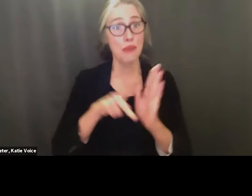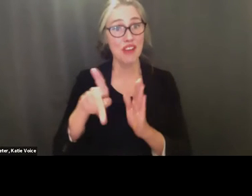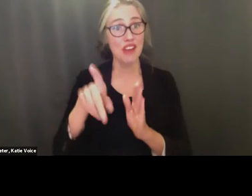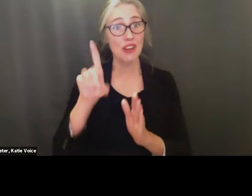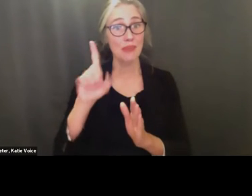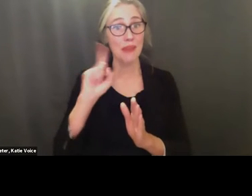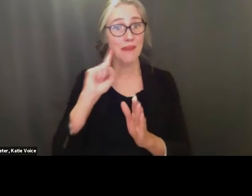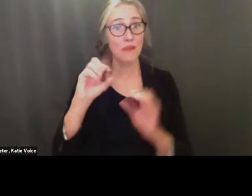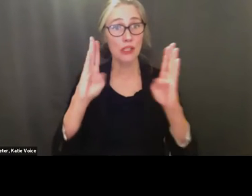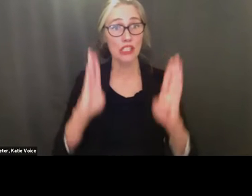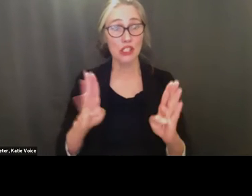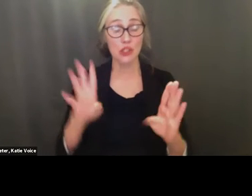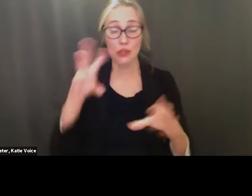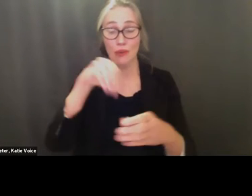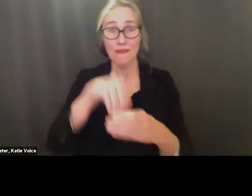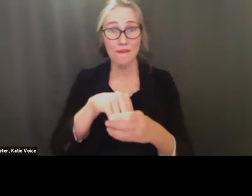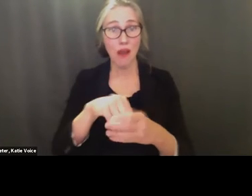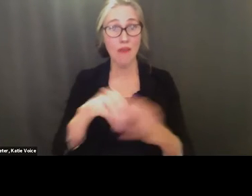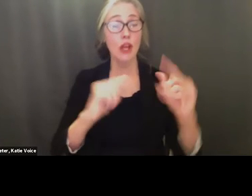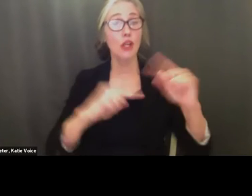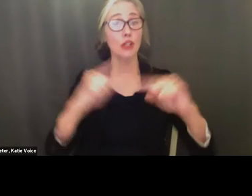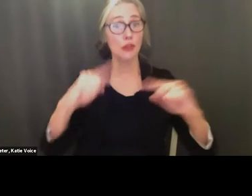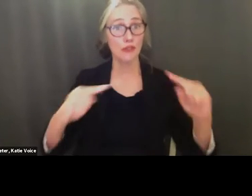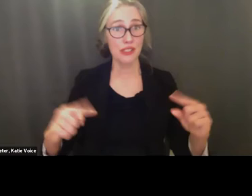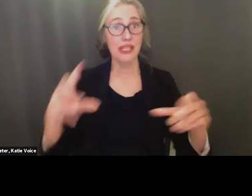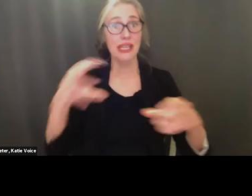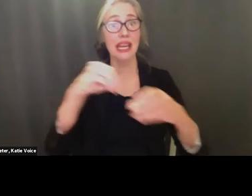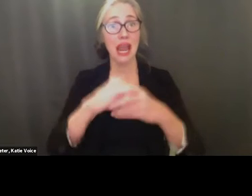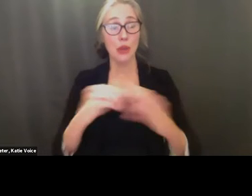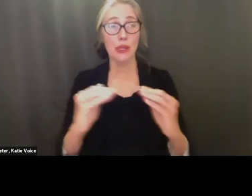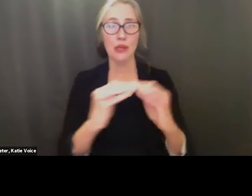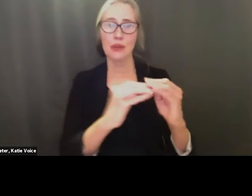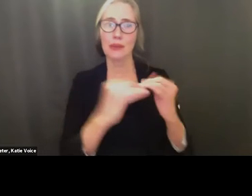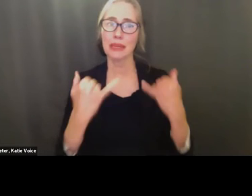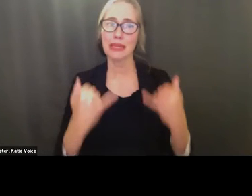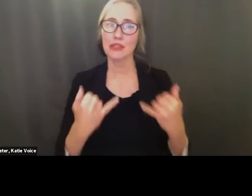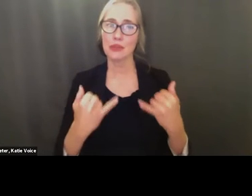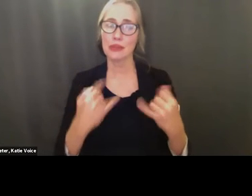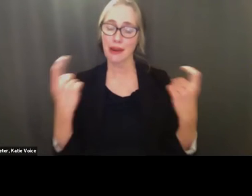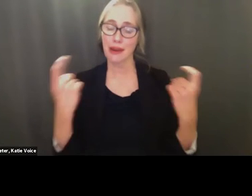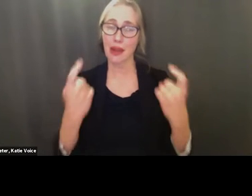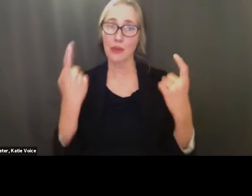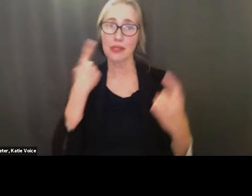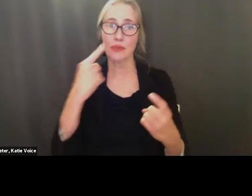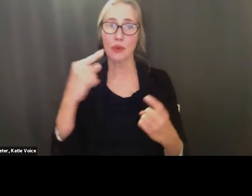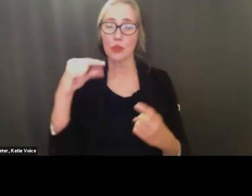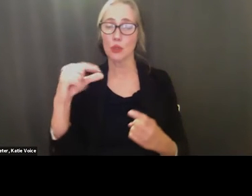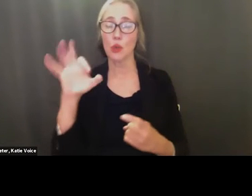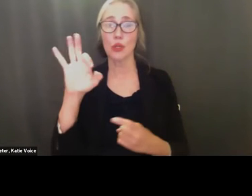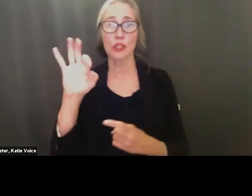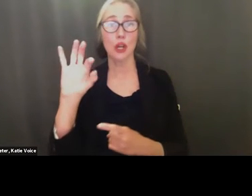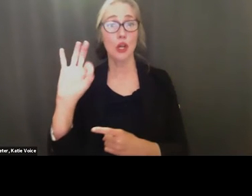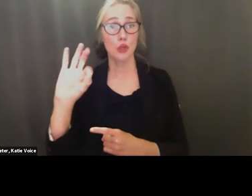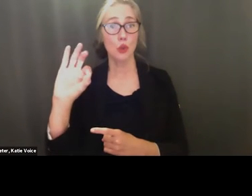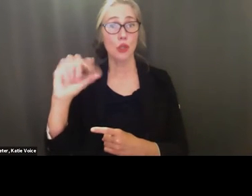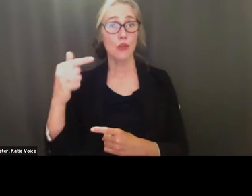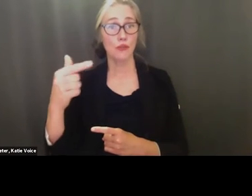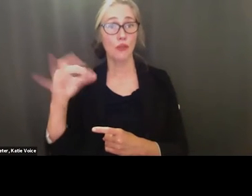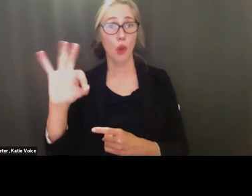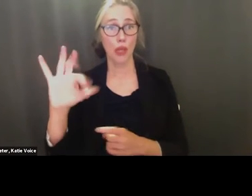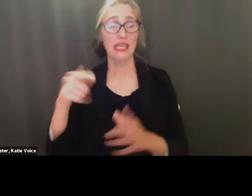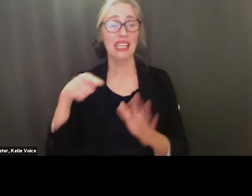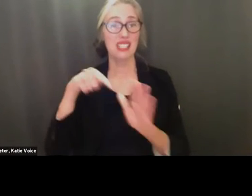artículo para que los maestros tengan capacitación de alto nivel, de alta calidad. Es muy importante